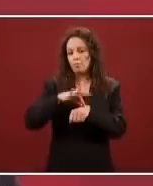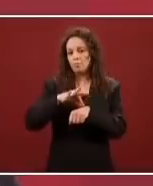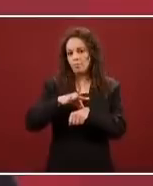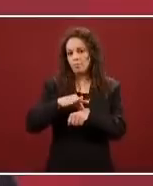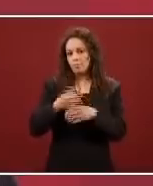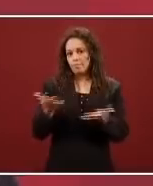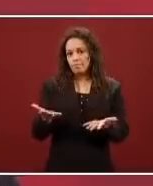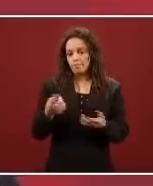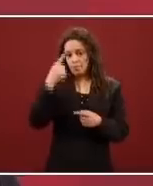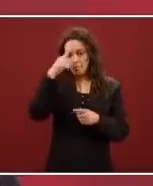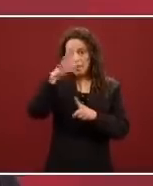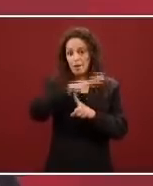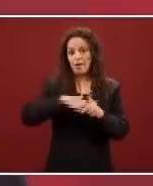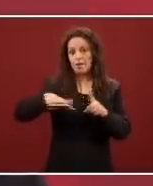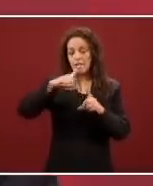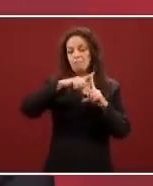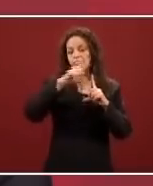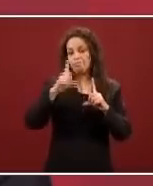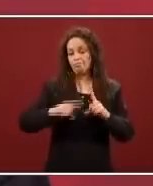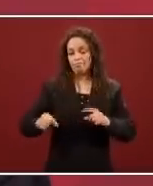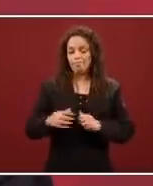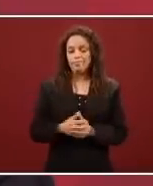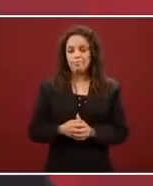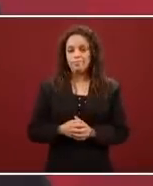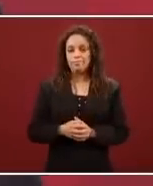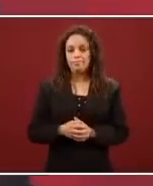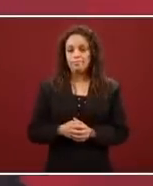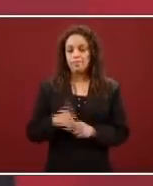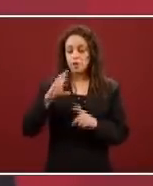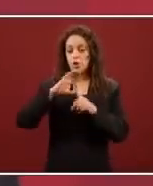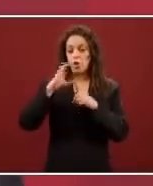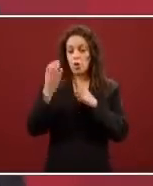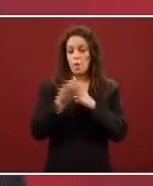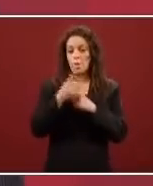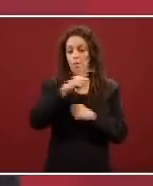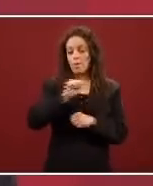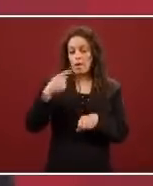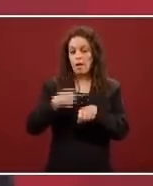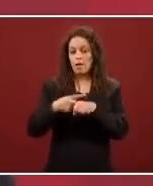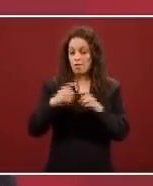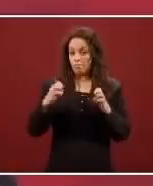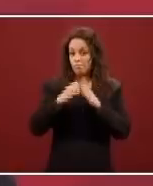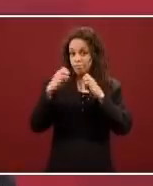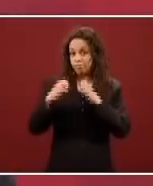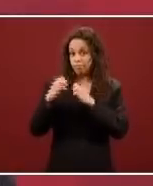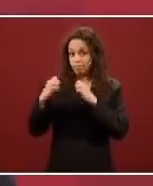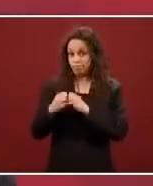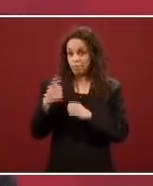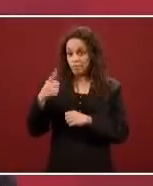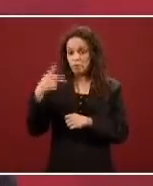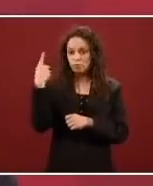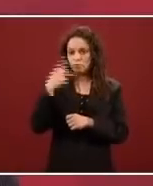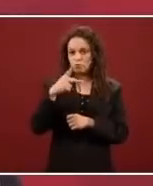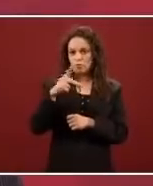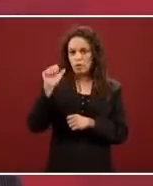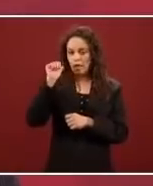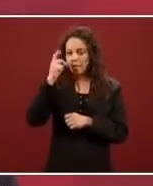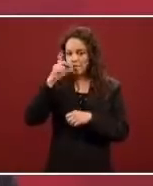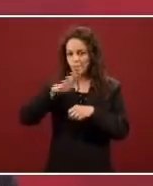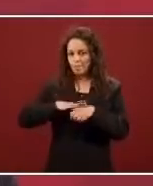mexicana. El componente que está dentro de su Comité Técnico de Enfermedades Emergentes, el componente administrativo